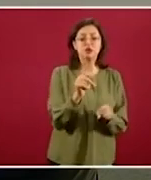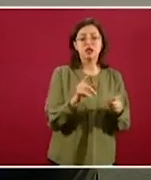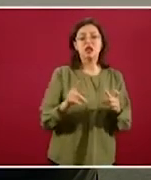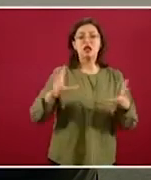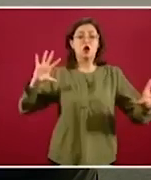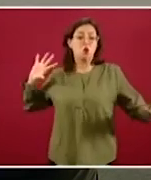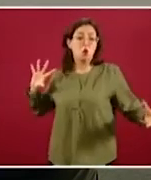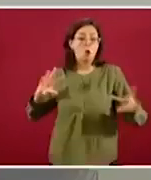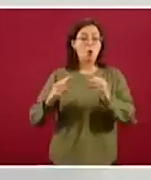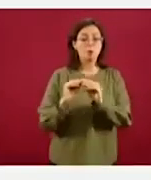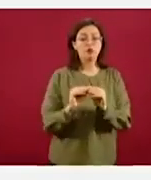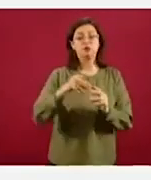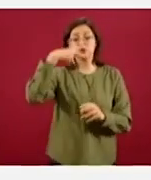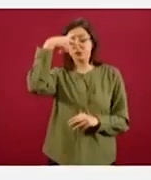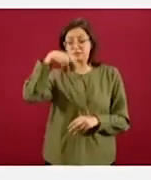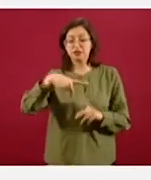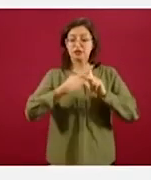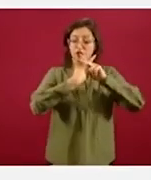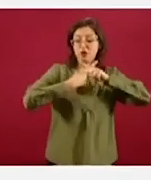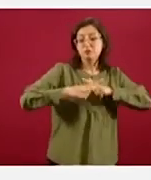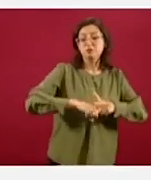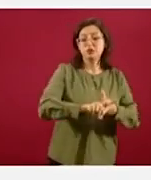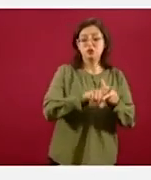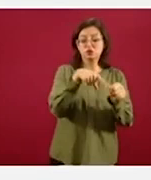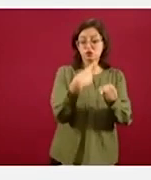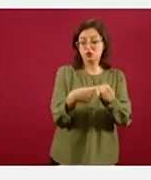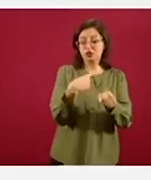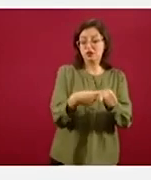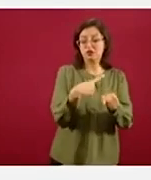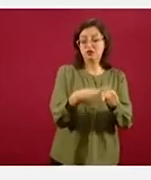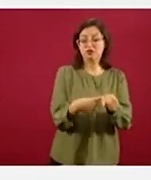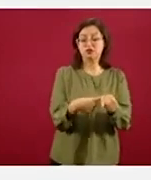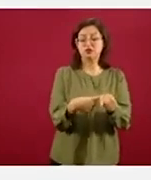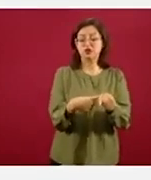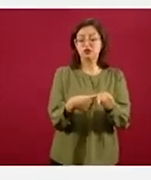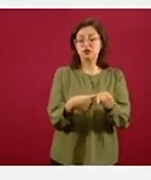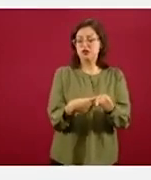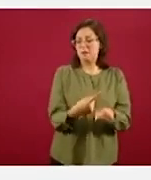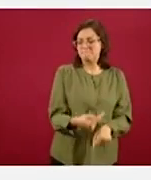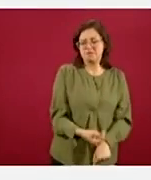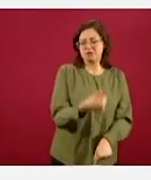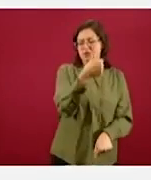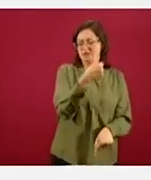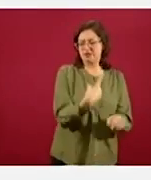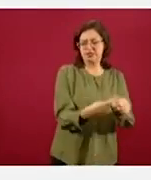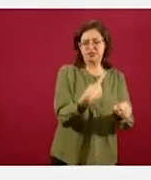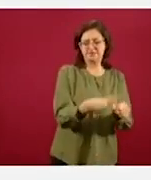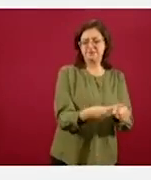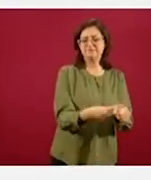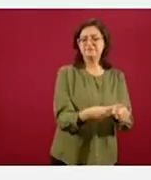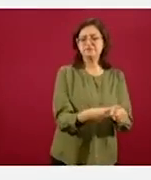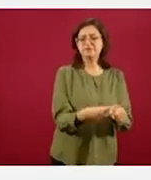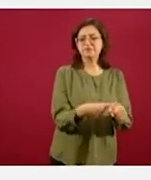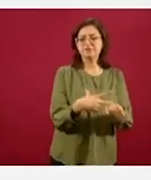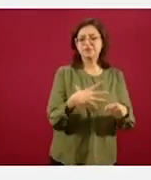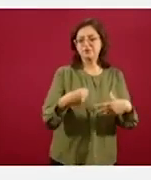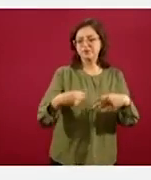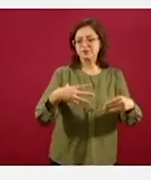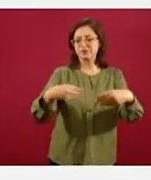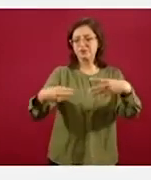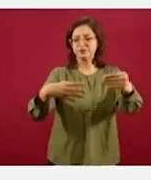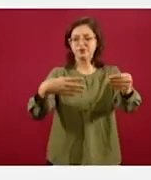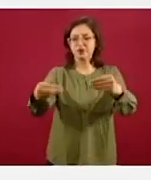en México desde el inicio de la primera importación. Tenemos un total